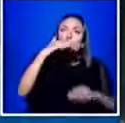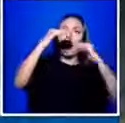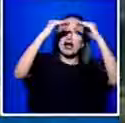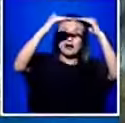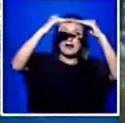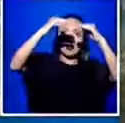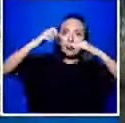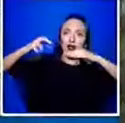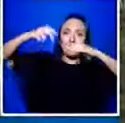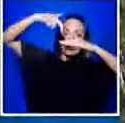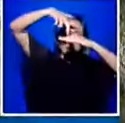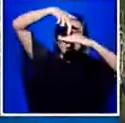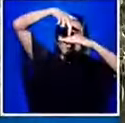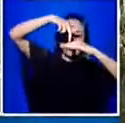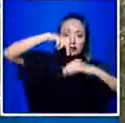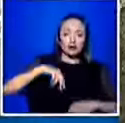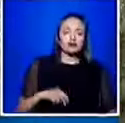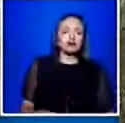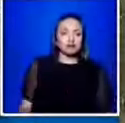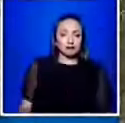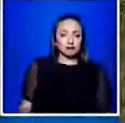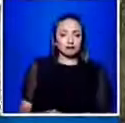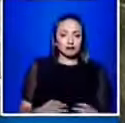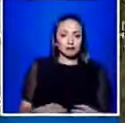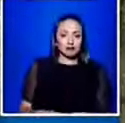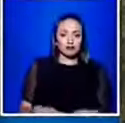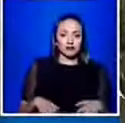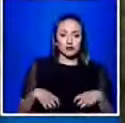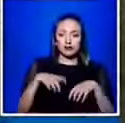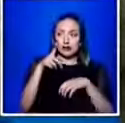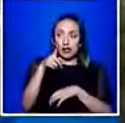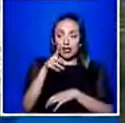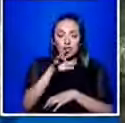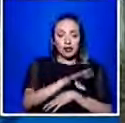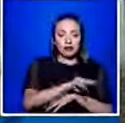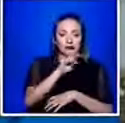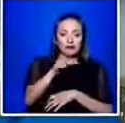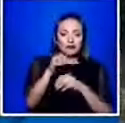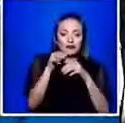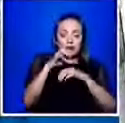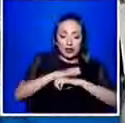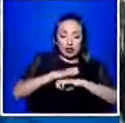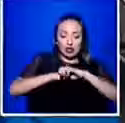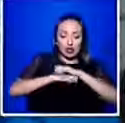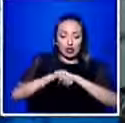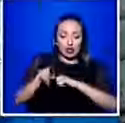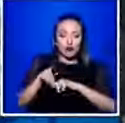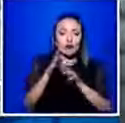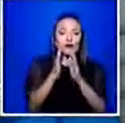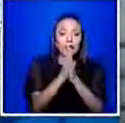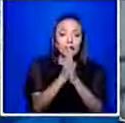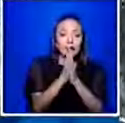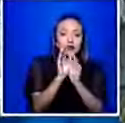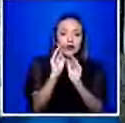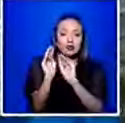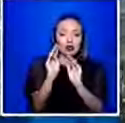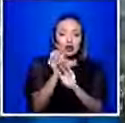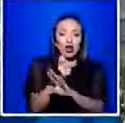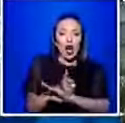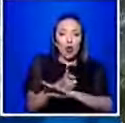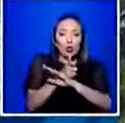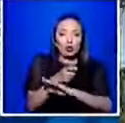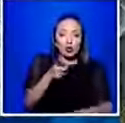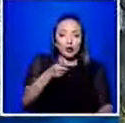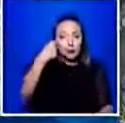es precisamente de aquí del Trébol, donde se están llevando estas estructuras metálicas. Prevenimos a las autoridades, esto